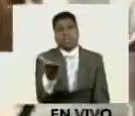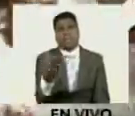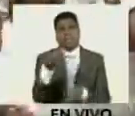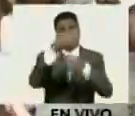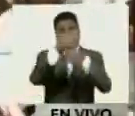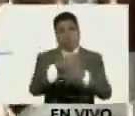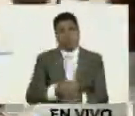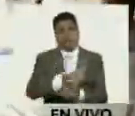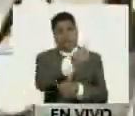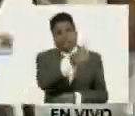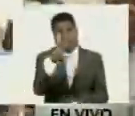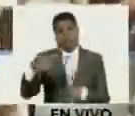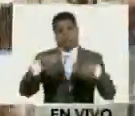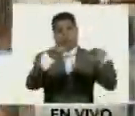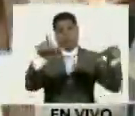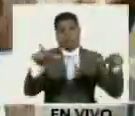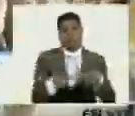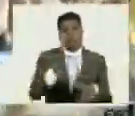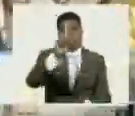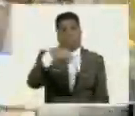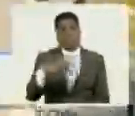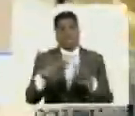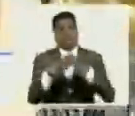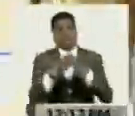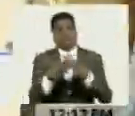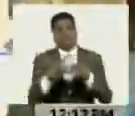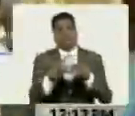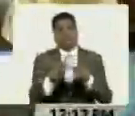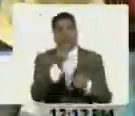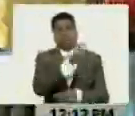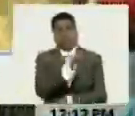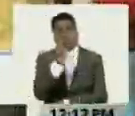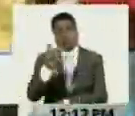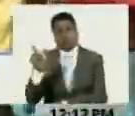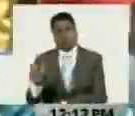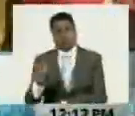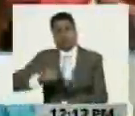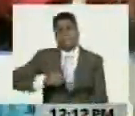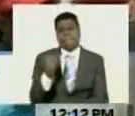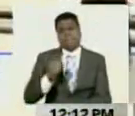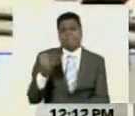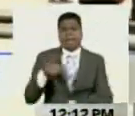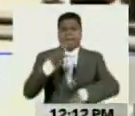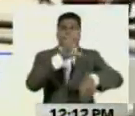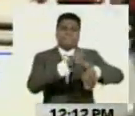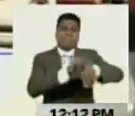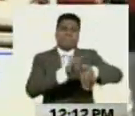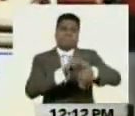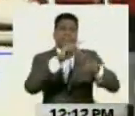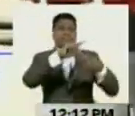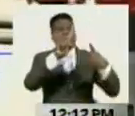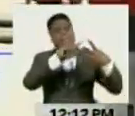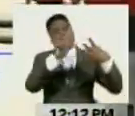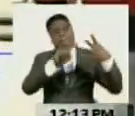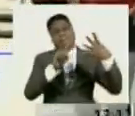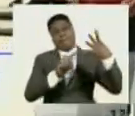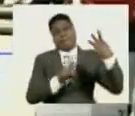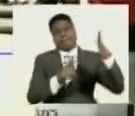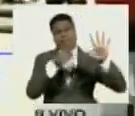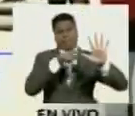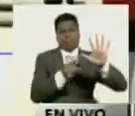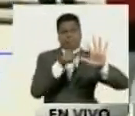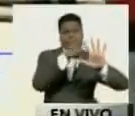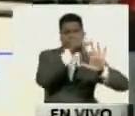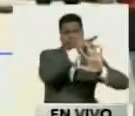encontrar en cada uno de estos espacios, además, a todos los organismos de seguridad del Estado, como les comenté, pero también a los diferentes